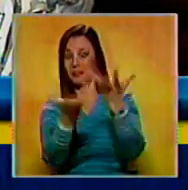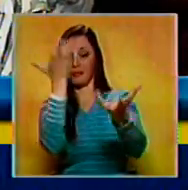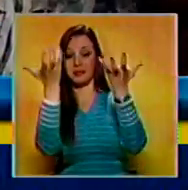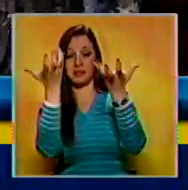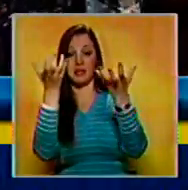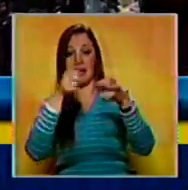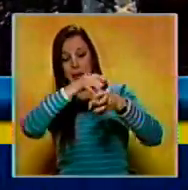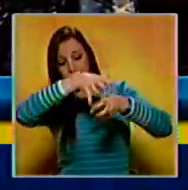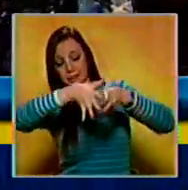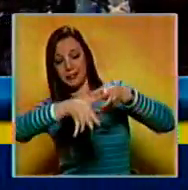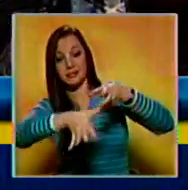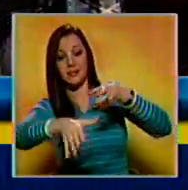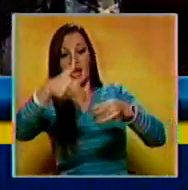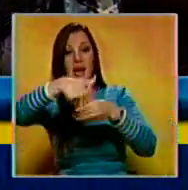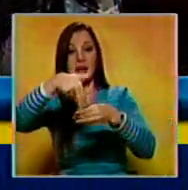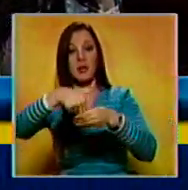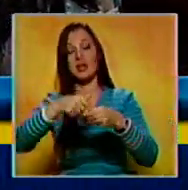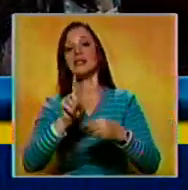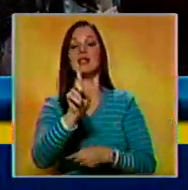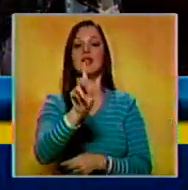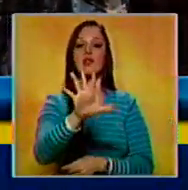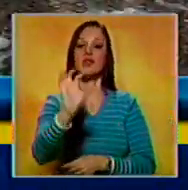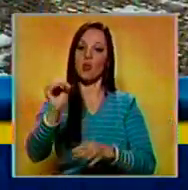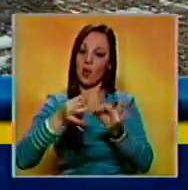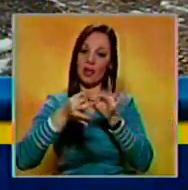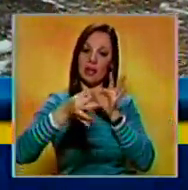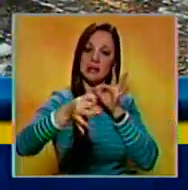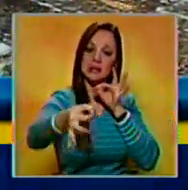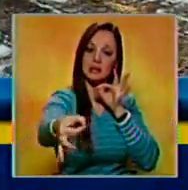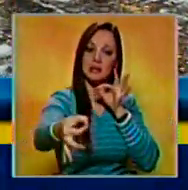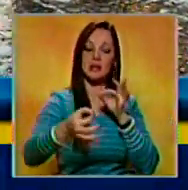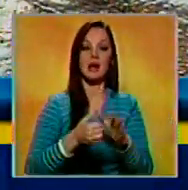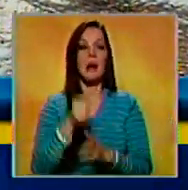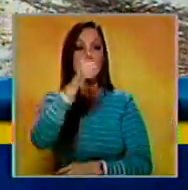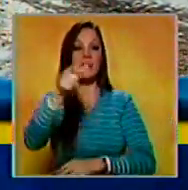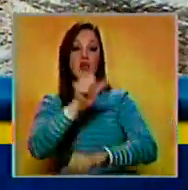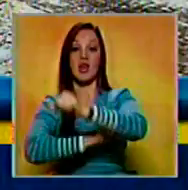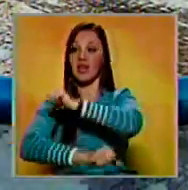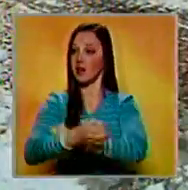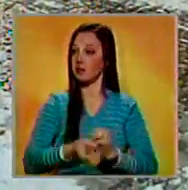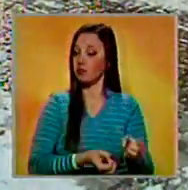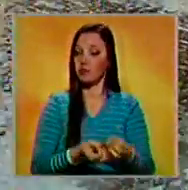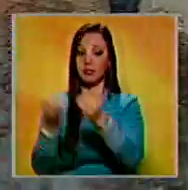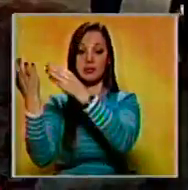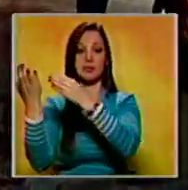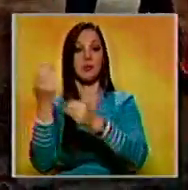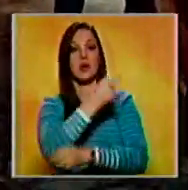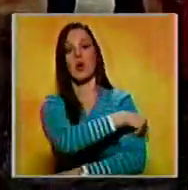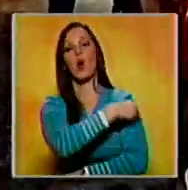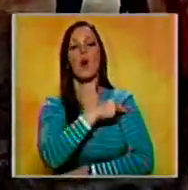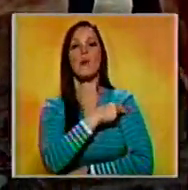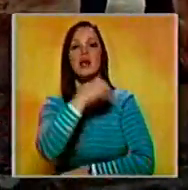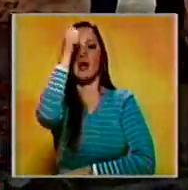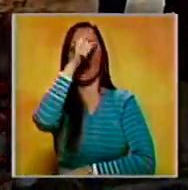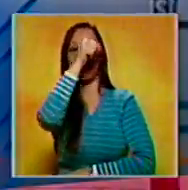combustible que alcanzó los 150 m las personas heridas fueron trasladadas al hospital domingo luciani